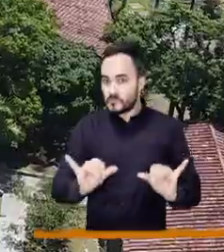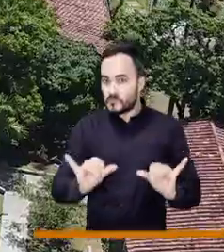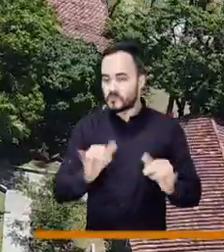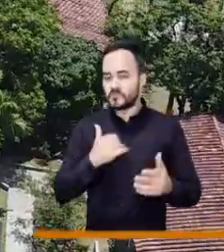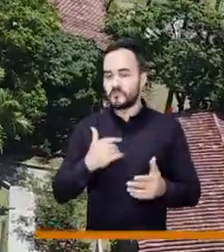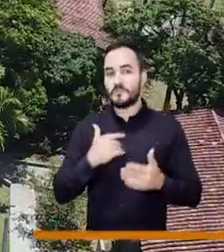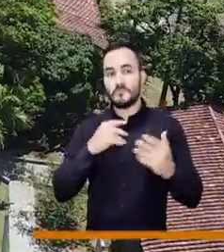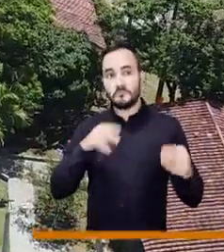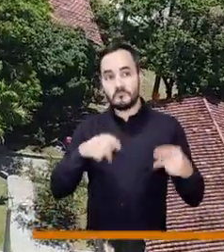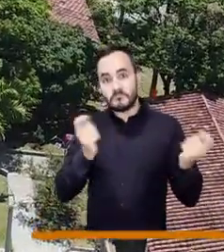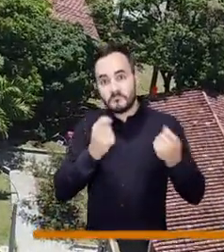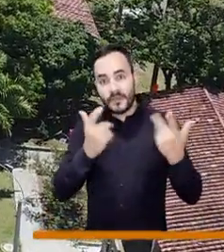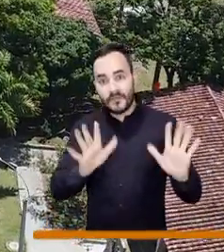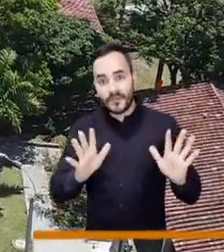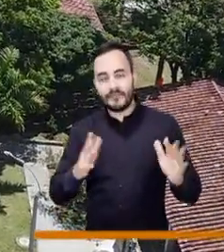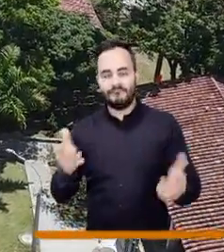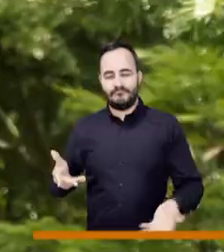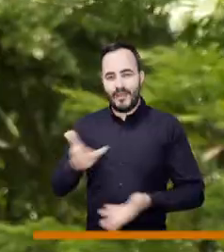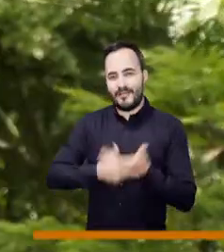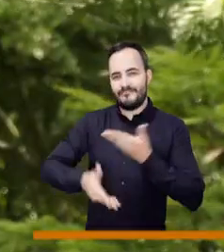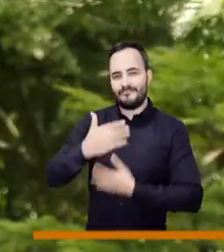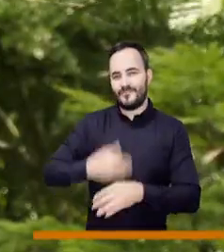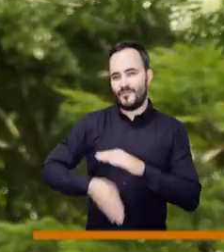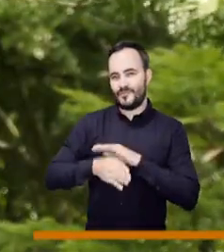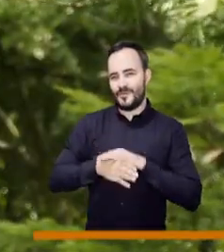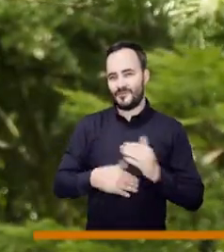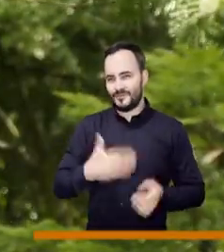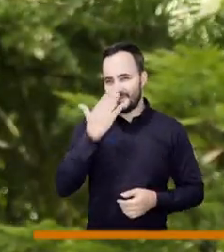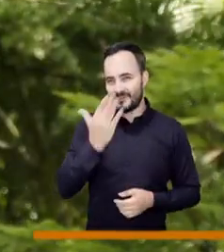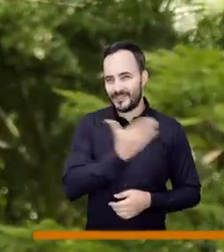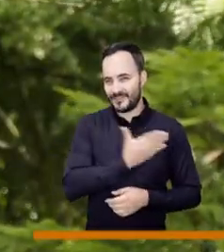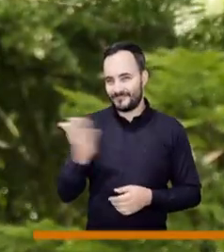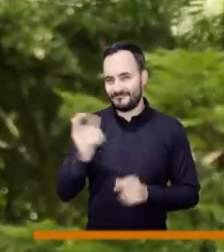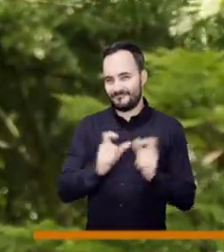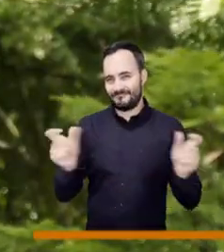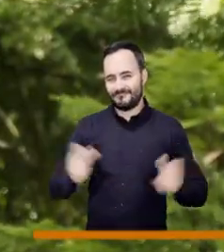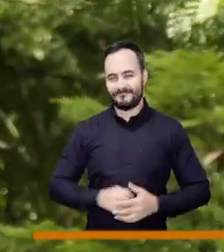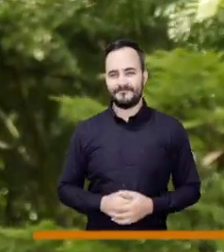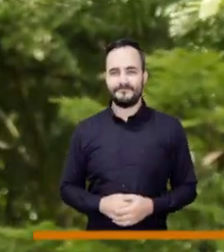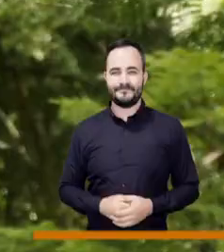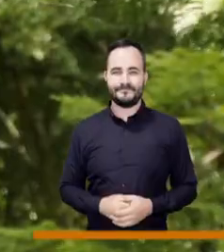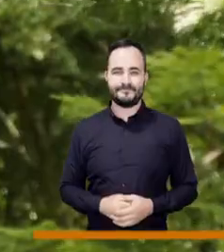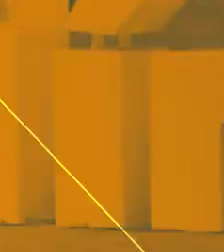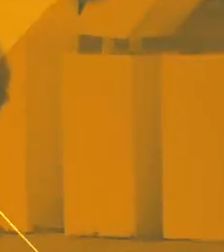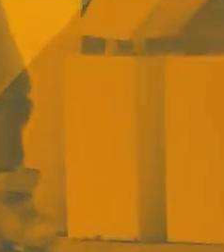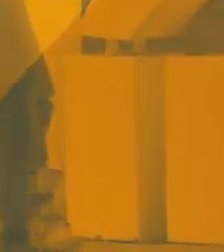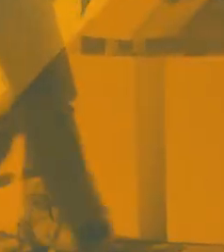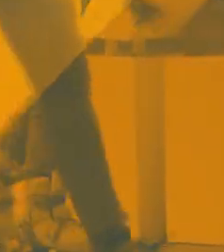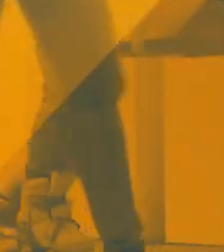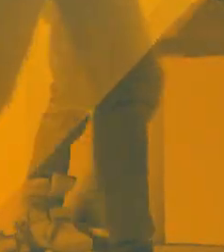a que continuemos este diálogo a través de las redes sociales. Ya regresamos con más de Frente a la Gente.